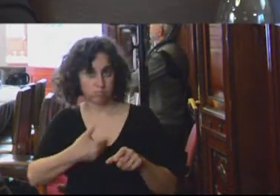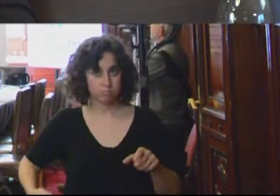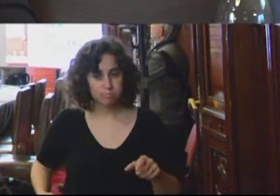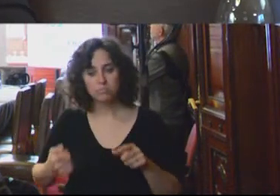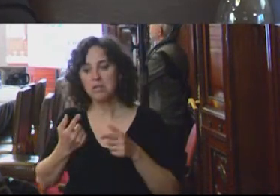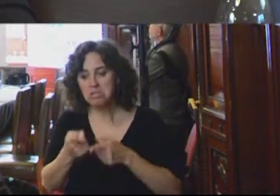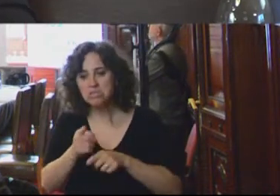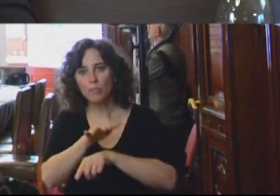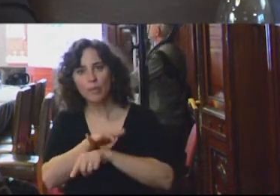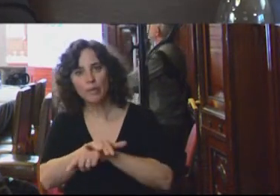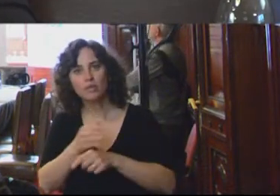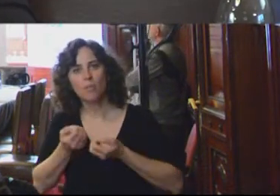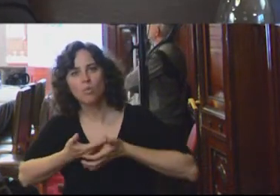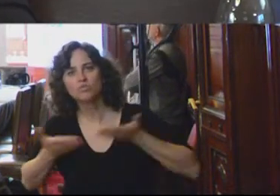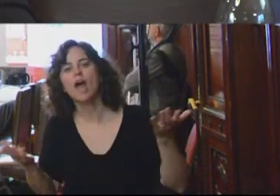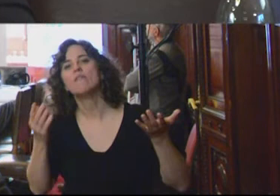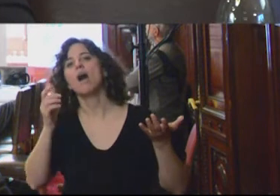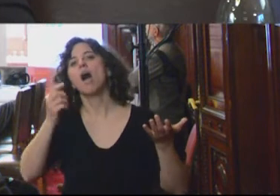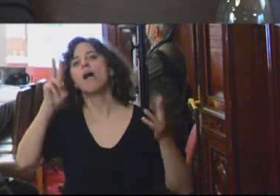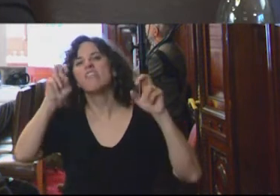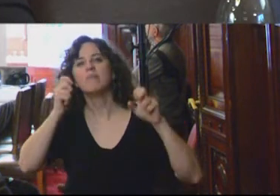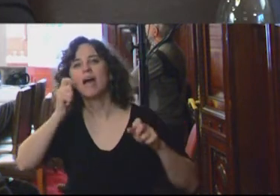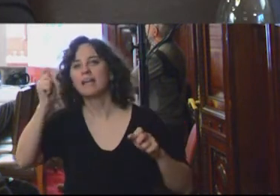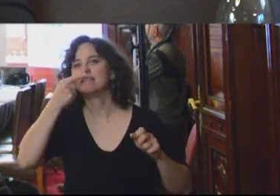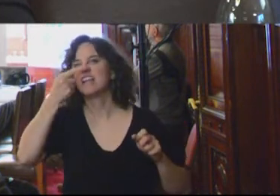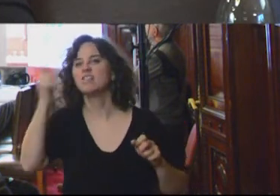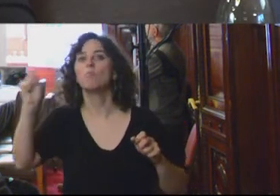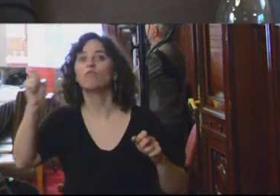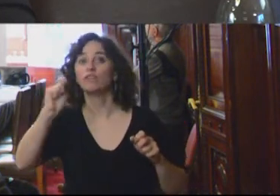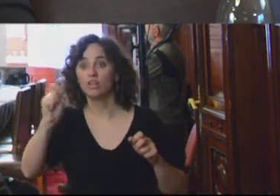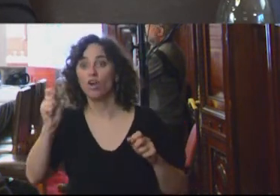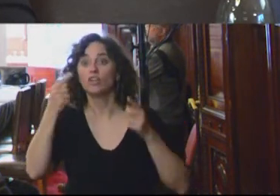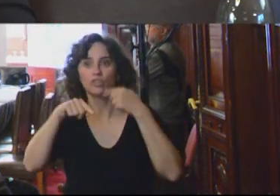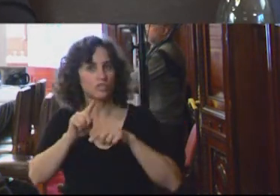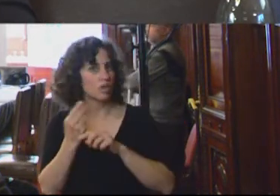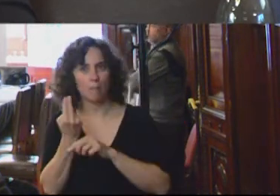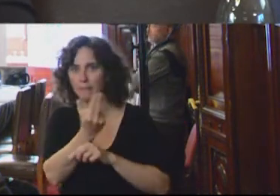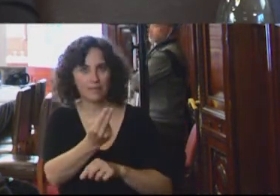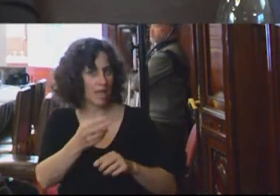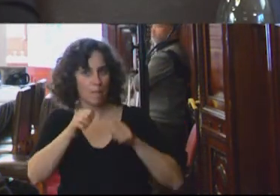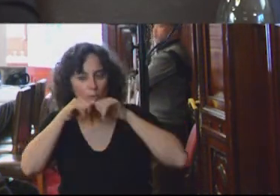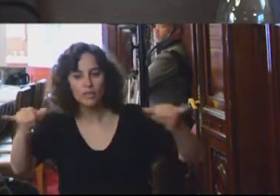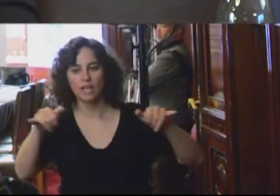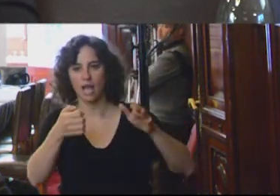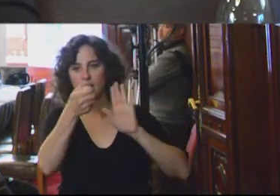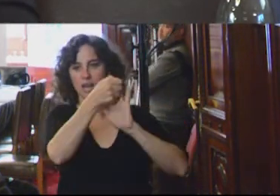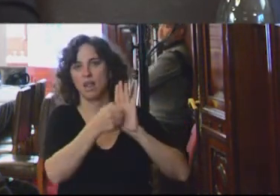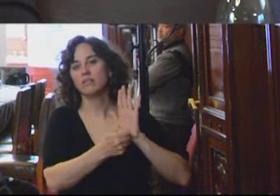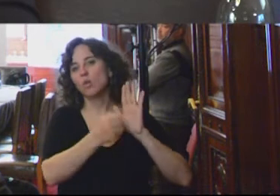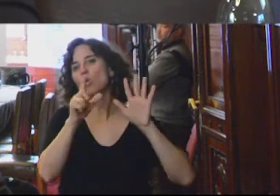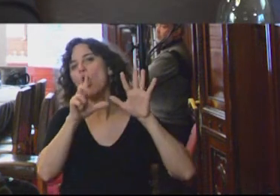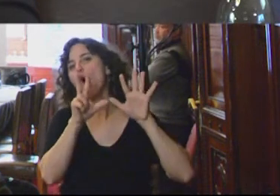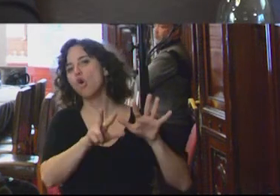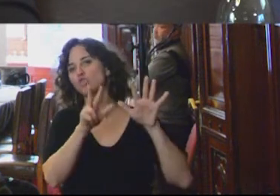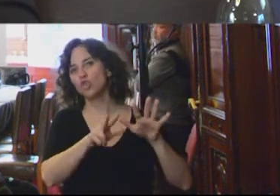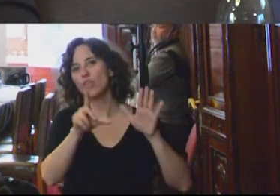representaba un tema de interés público, por lo que al dejar de publicarle se había inobservado el artículo 8 de la Ley de